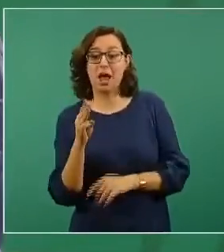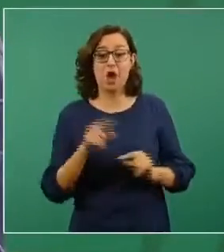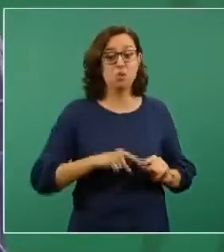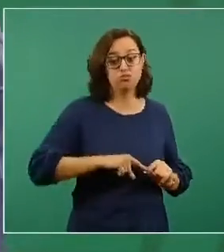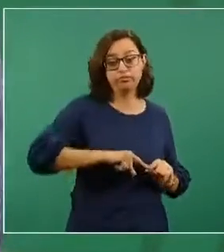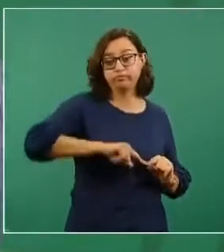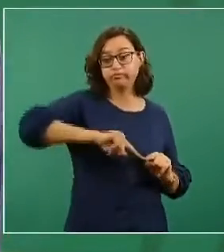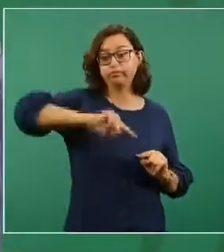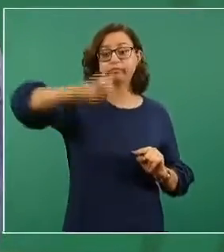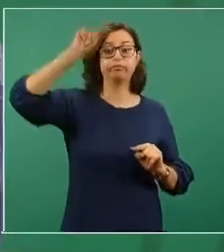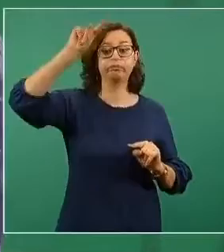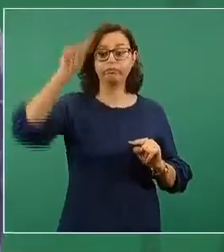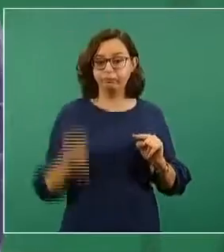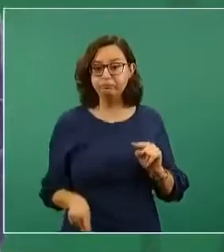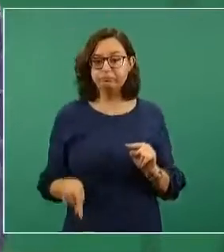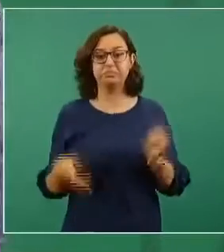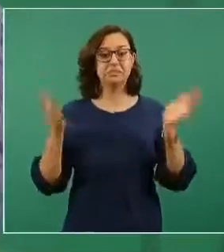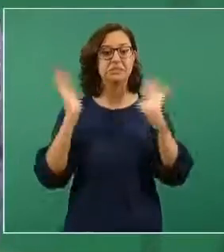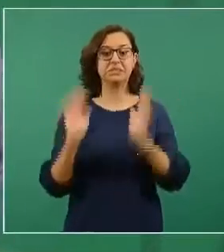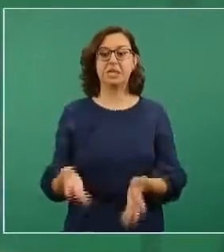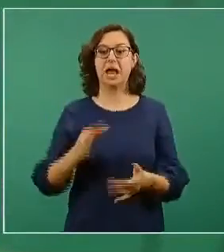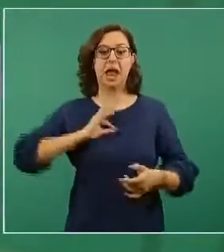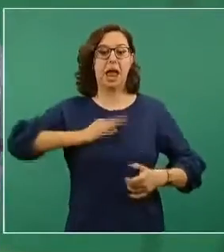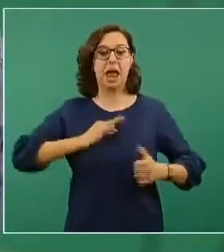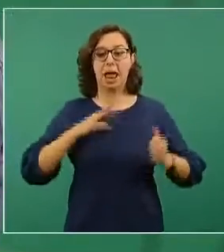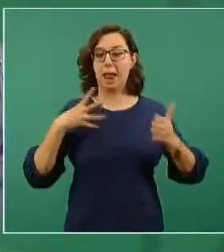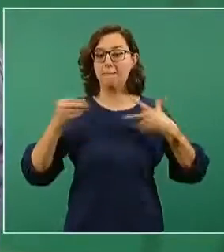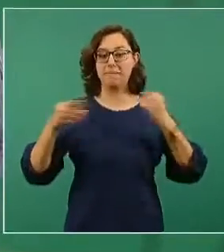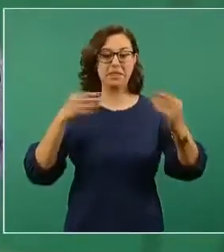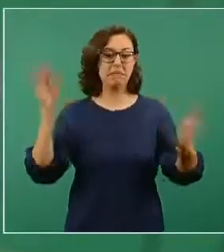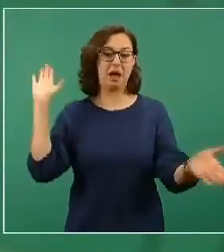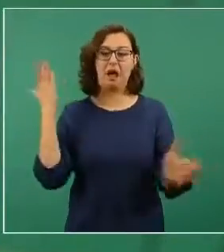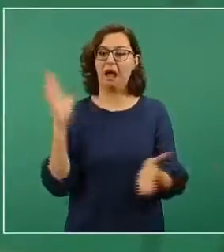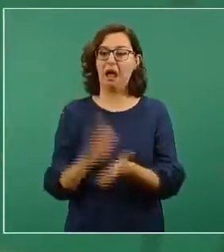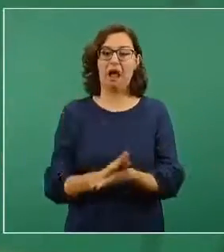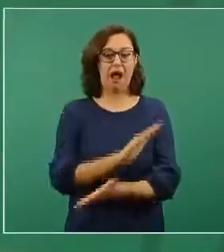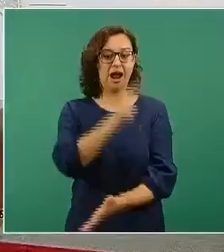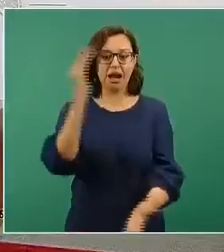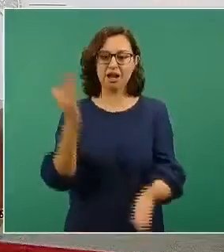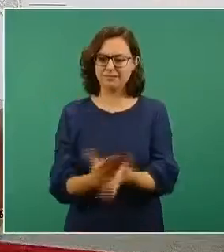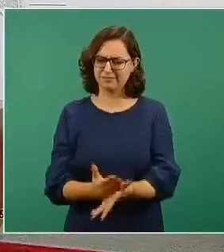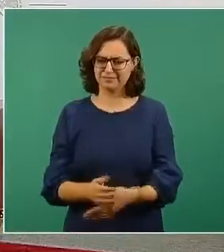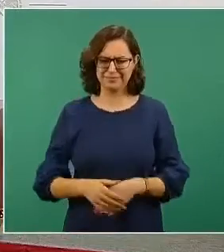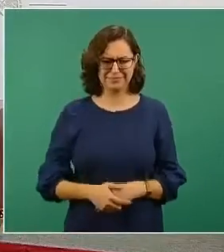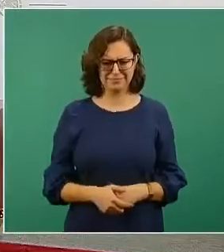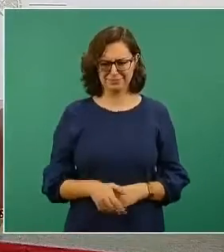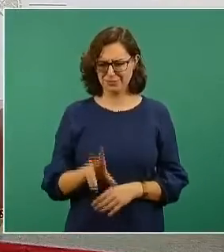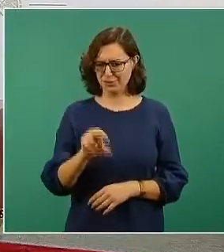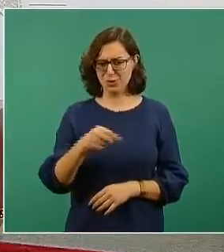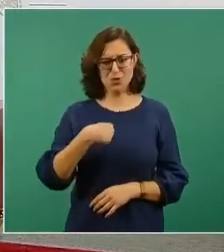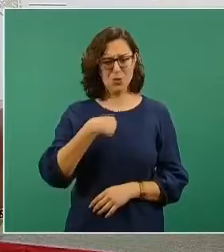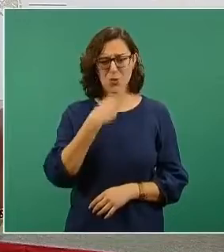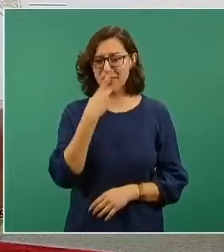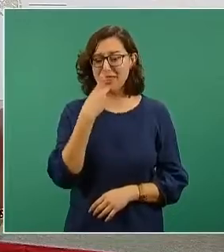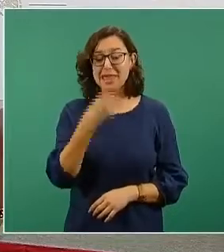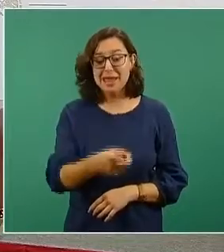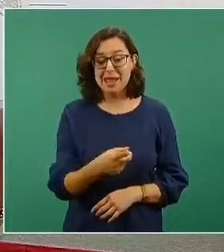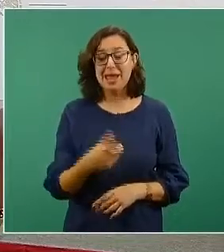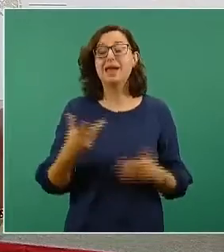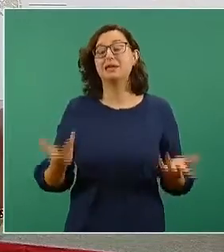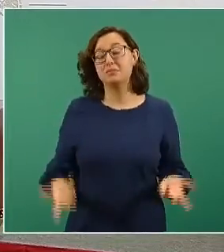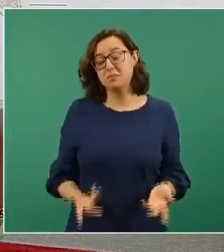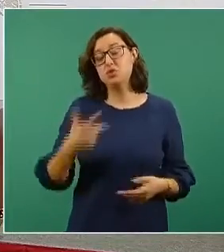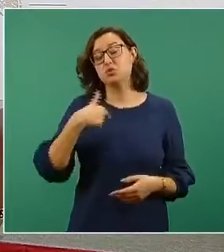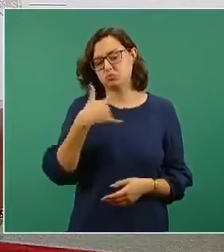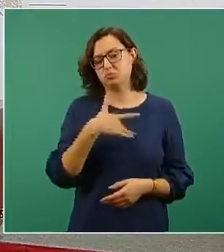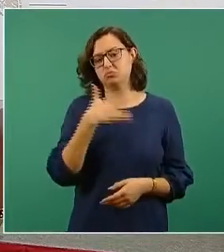iba a acabar la epidemia. Jamás dije eso. Lo que describí es la curva epidémica de predicción de la Ciudad de México y mostré que el pico iba a ser alrededor